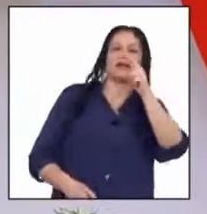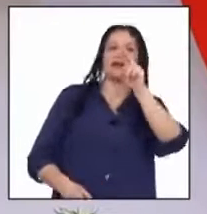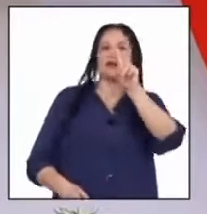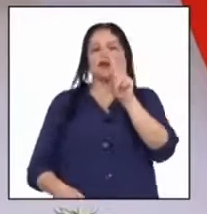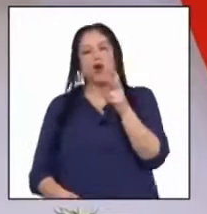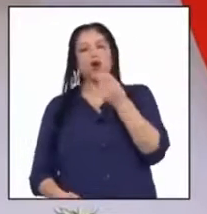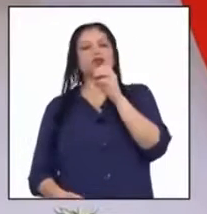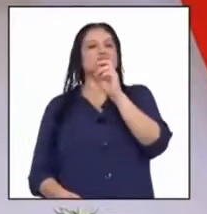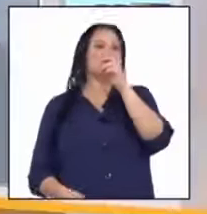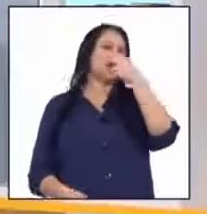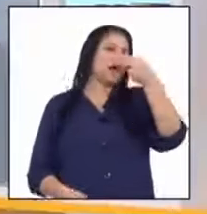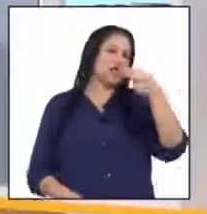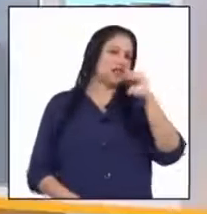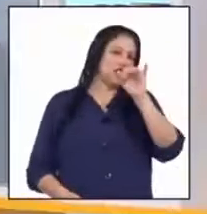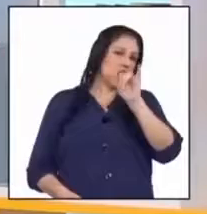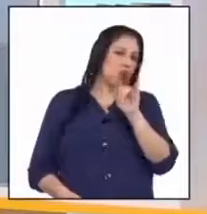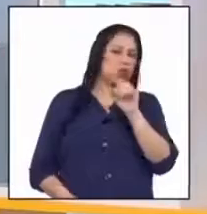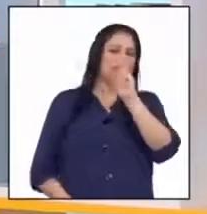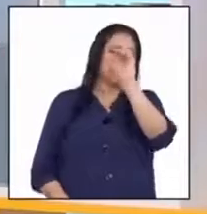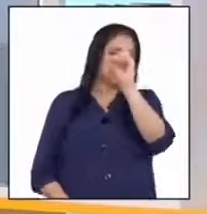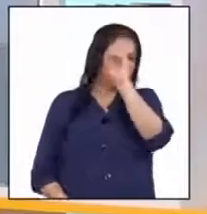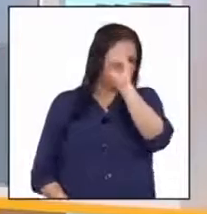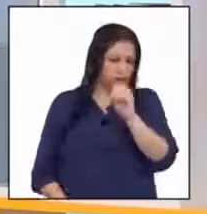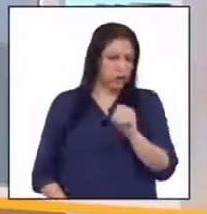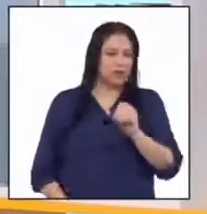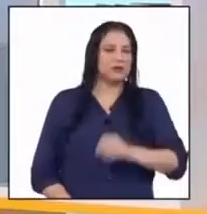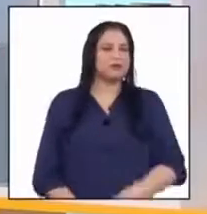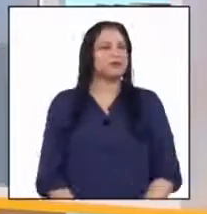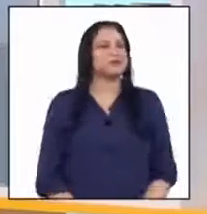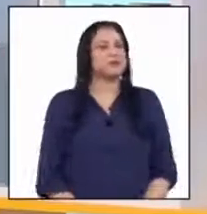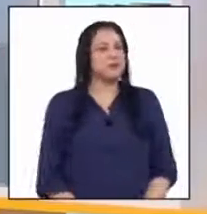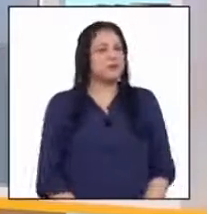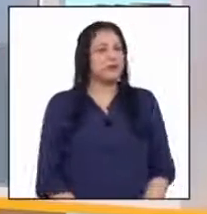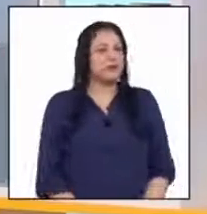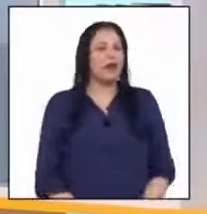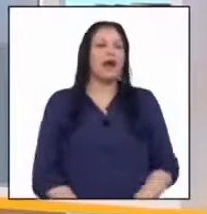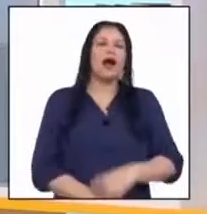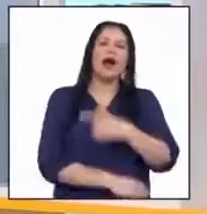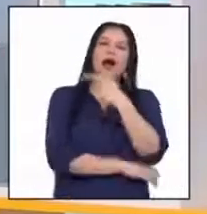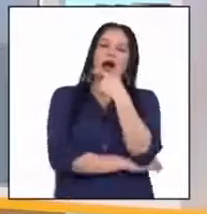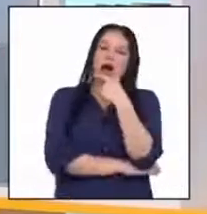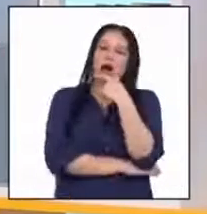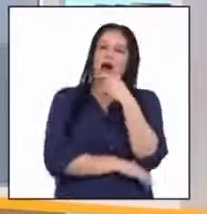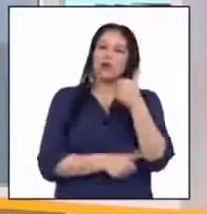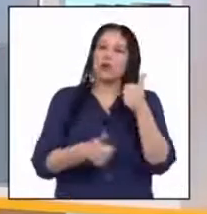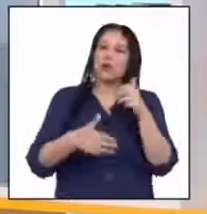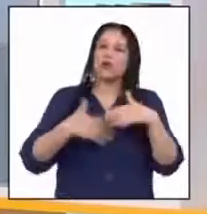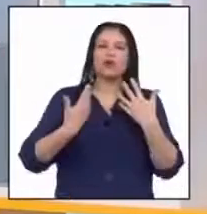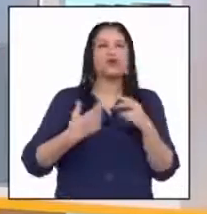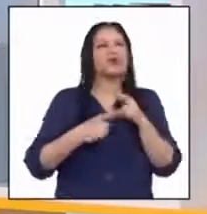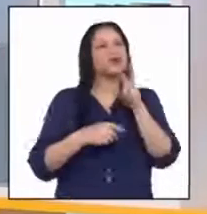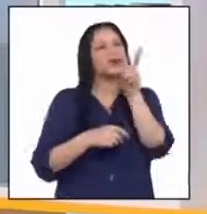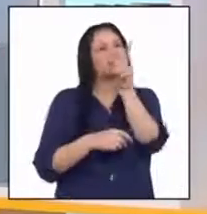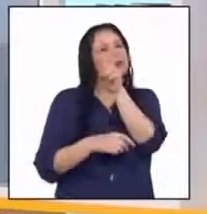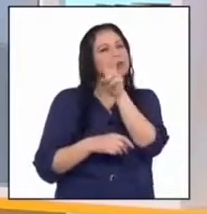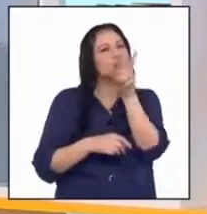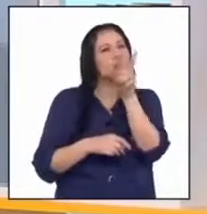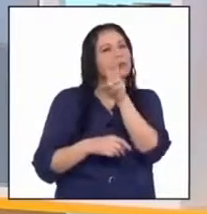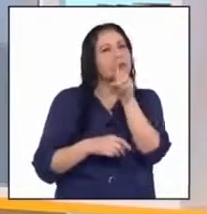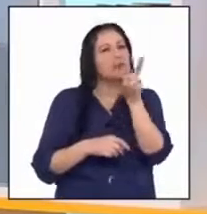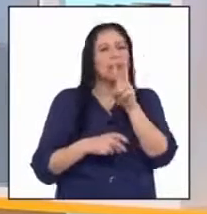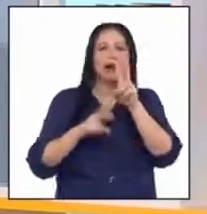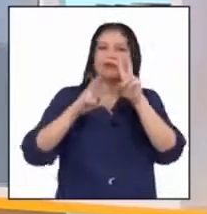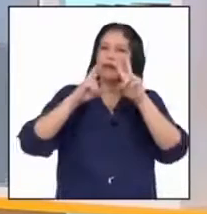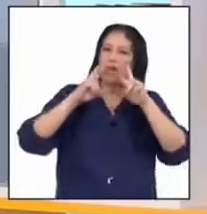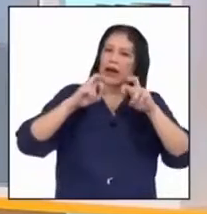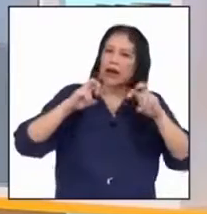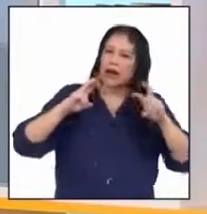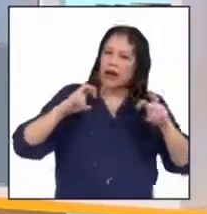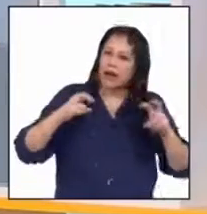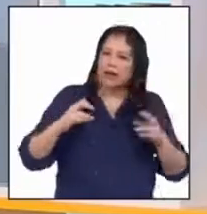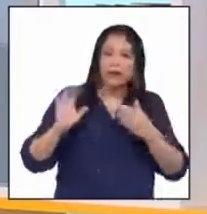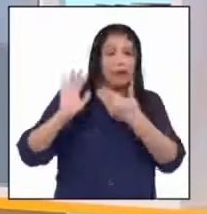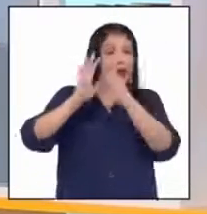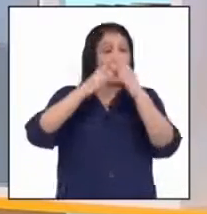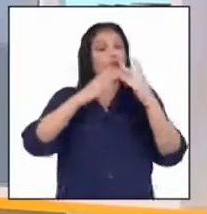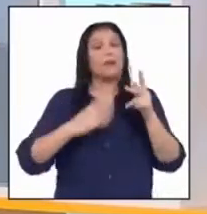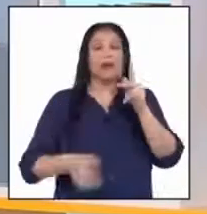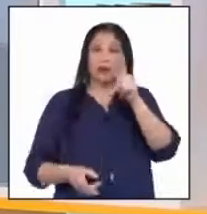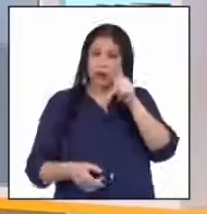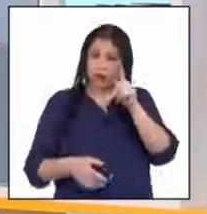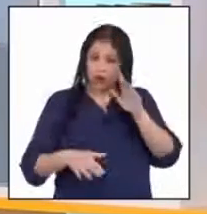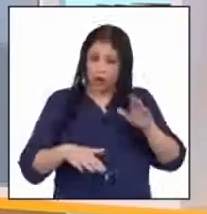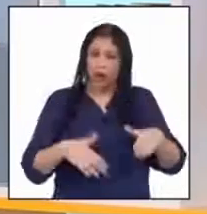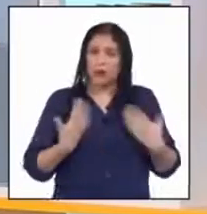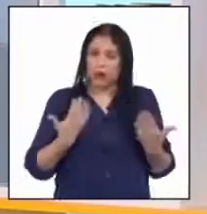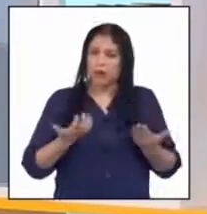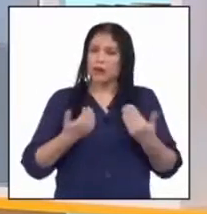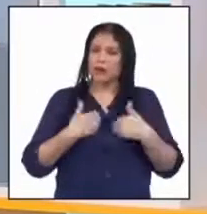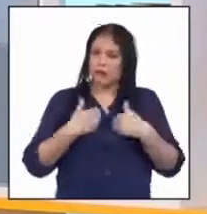relativa y porcentual. Profesora, lo bueno es que a partir del análisis e interpretación de la tabla de la comunidad quichua podemos obtener